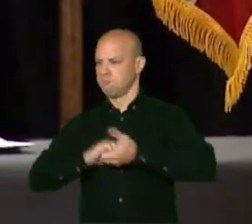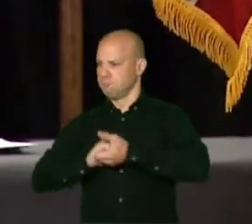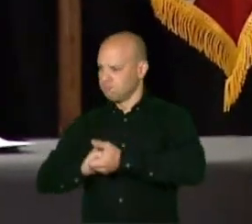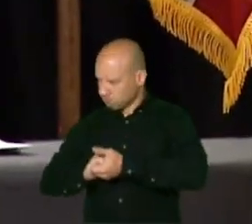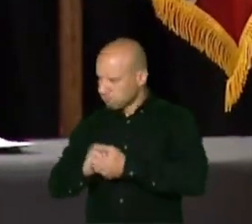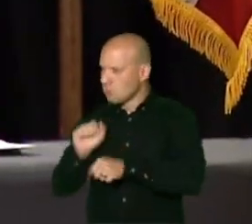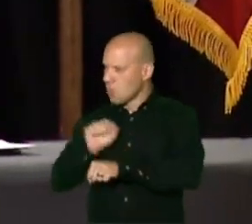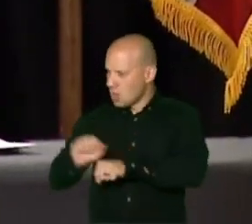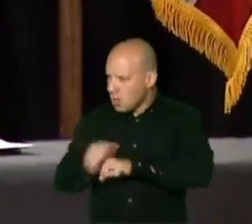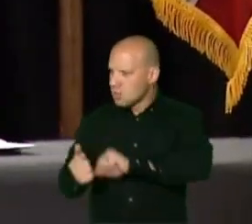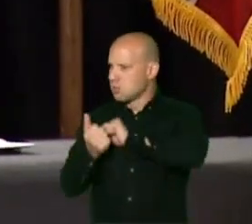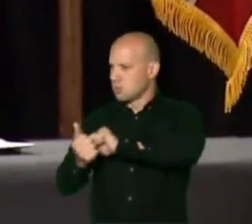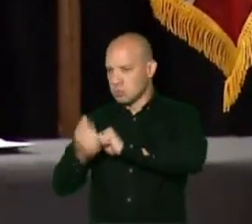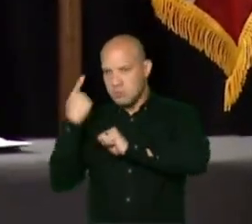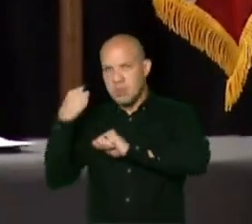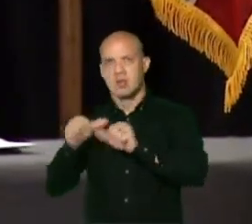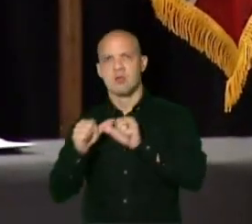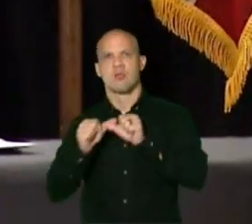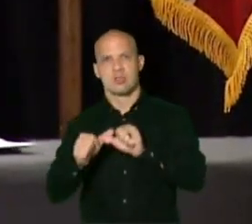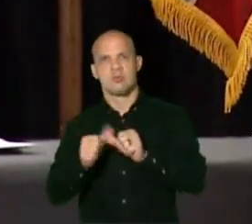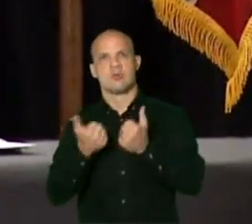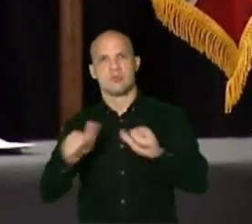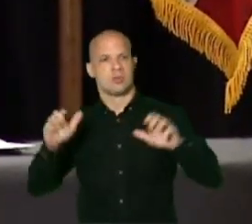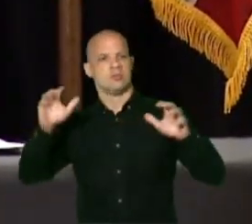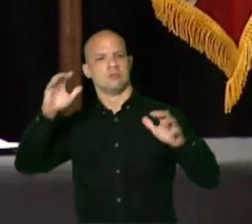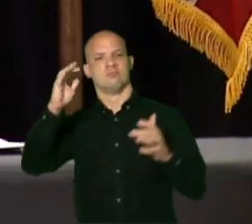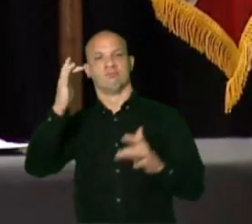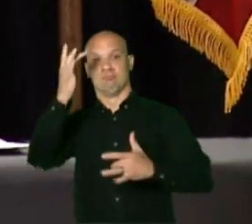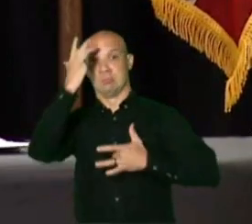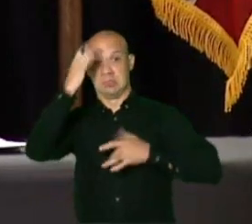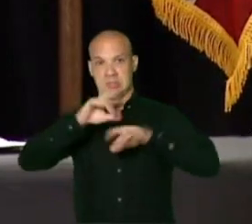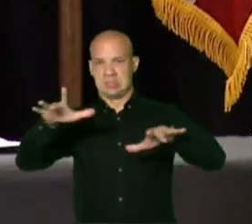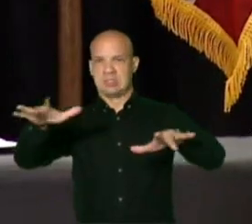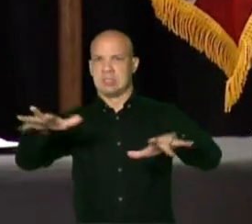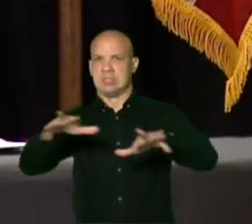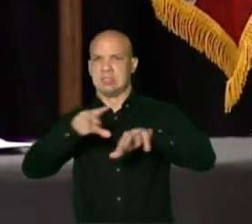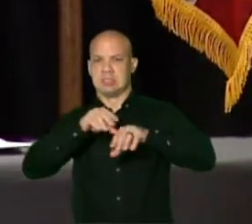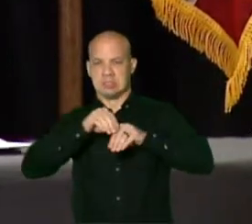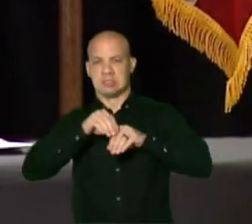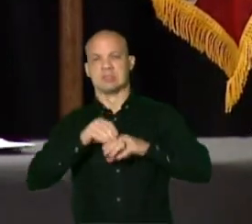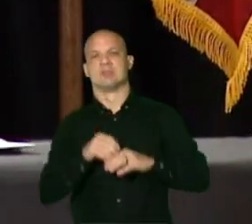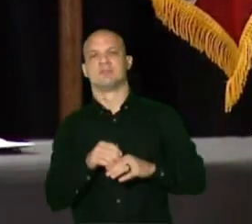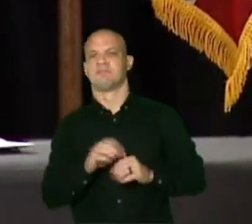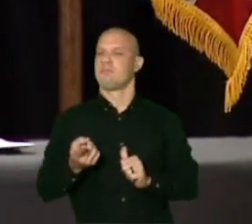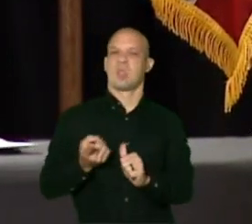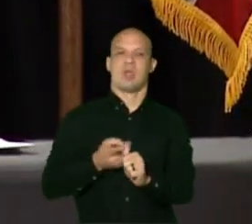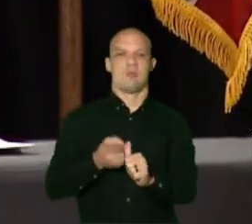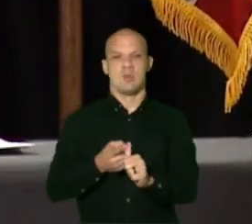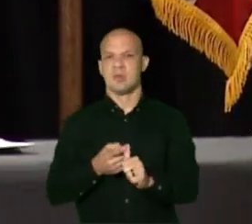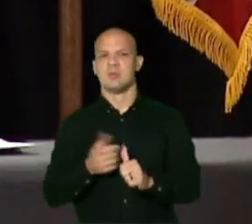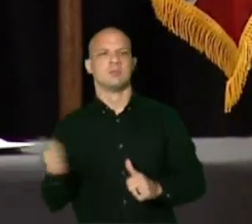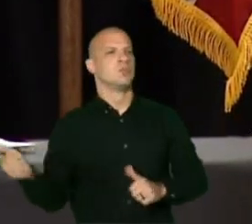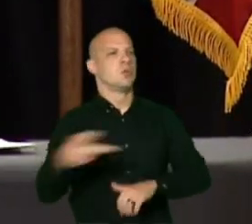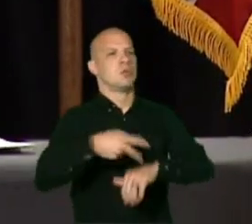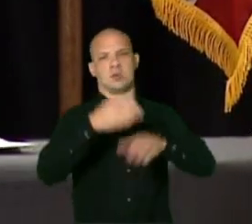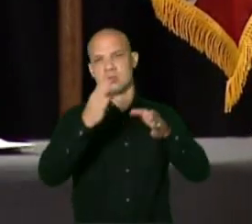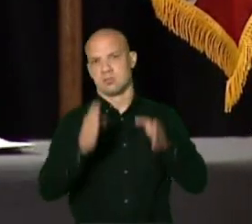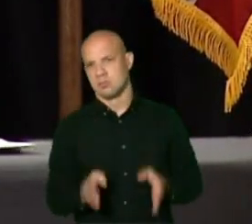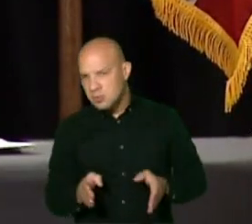con la pandemia del COVID-19. Primero que nada, amigos puertorriqueños, quiero enviarle un abrazo solidario